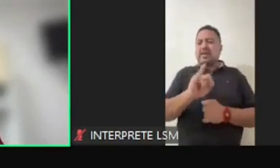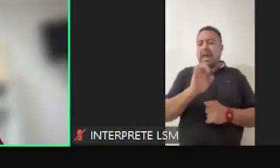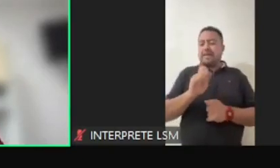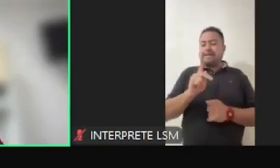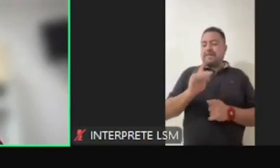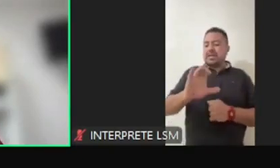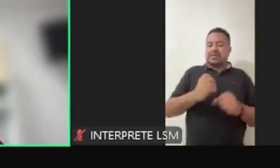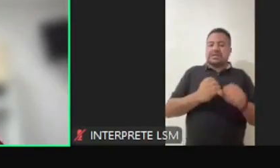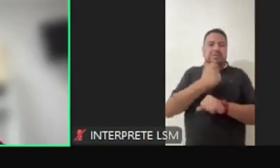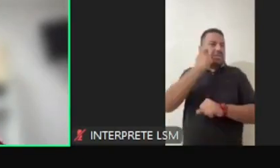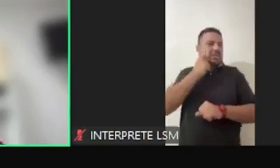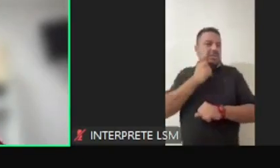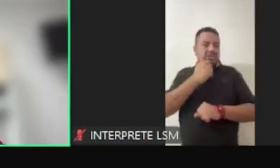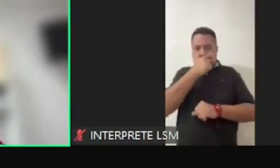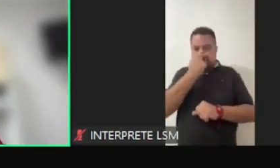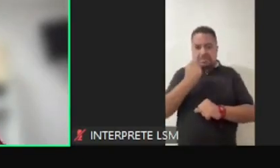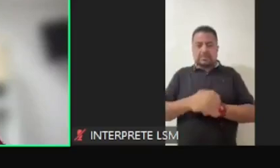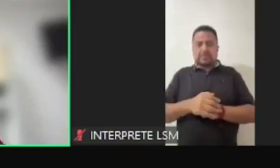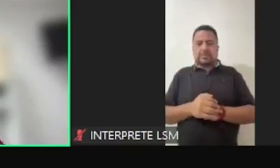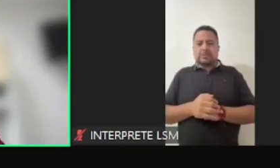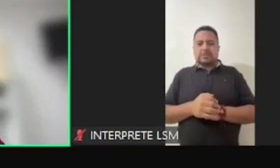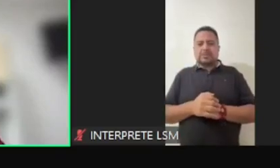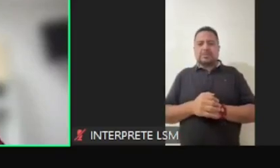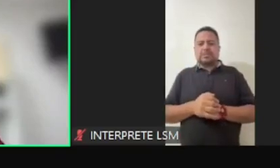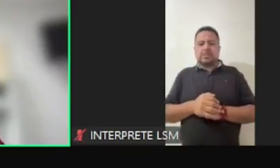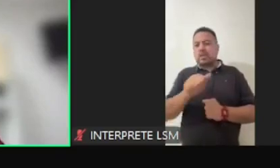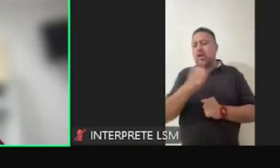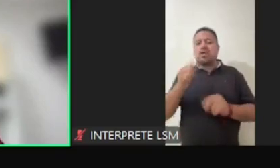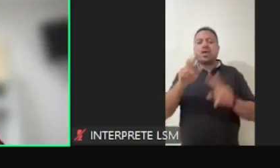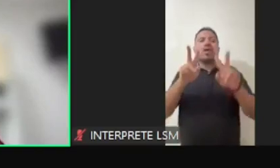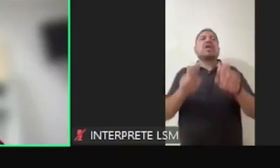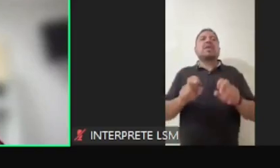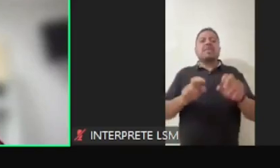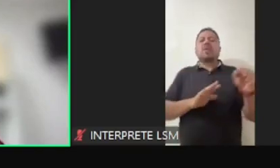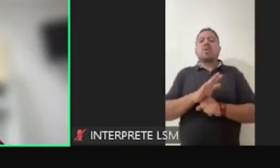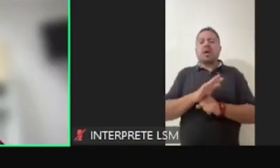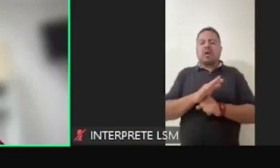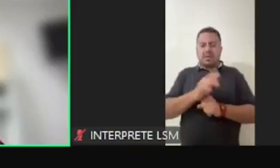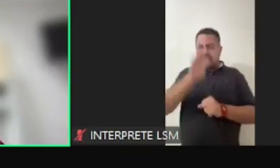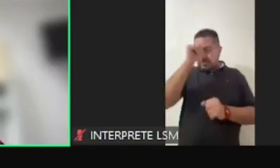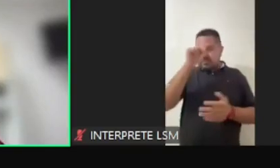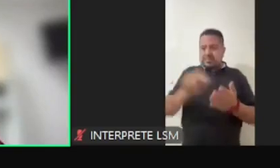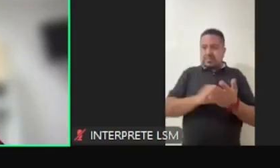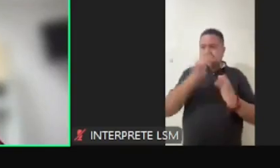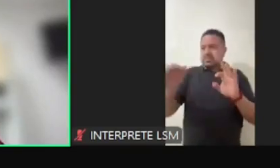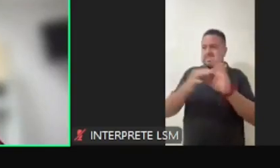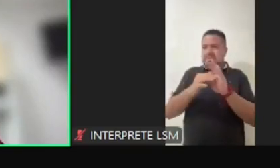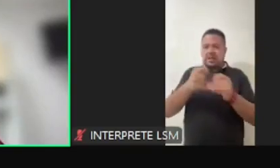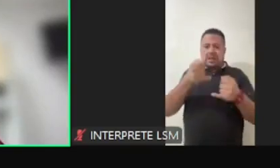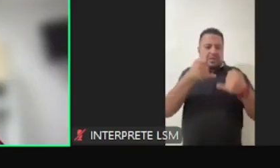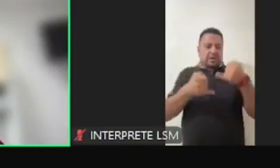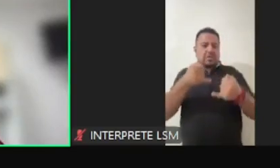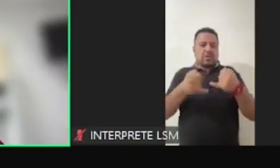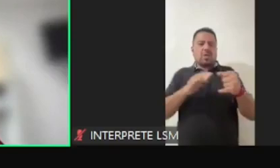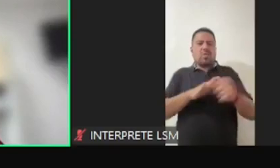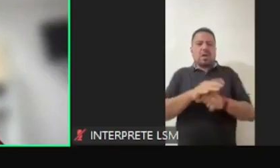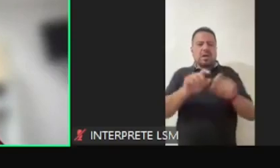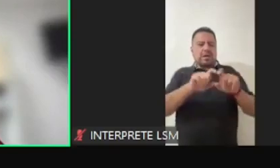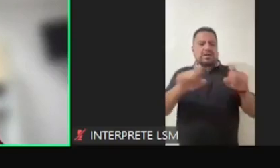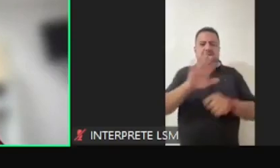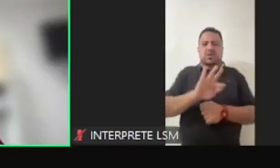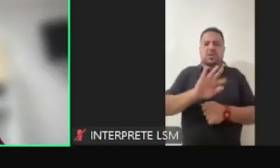de participación ciudadana del Estado de Guerrero el siguiente asunto es un laudo convenio tribunal identificado con la